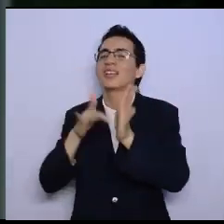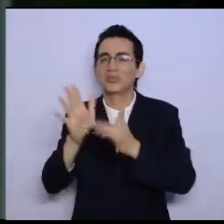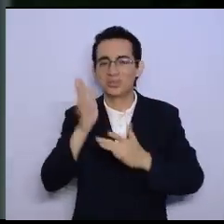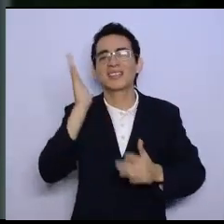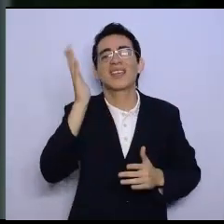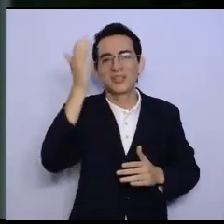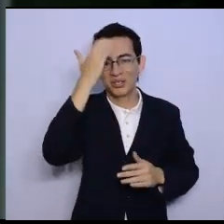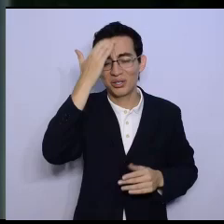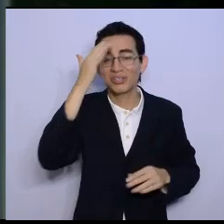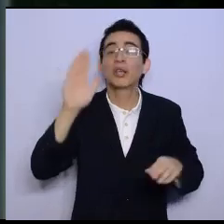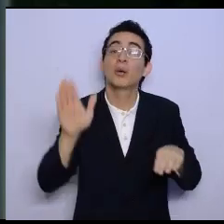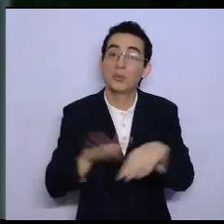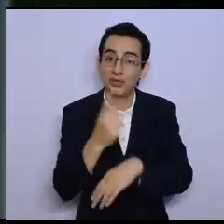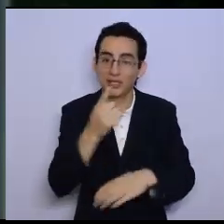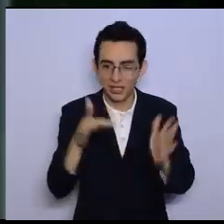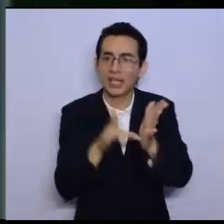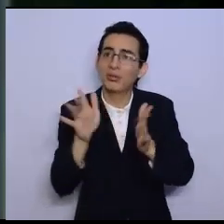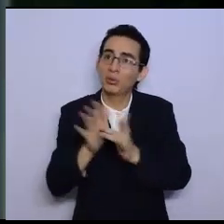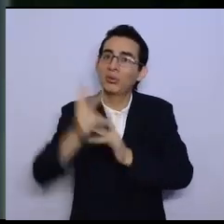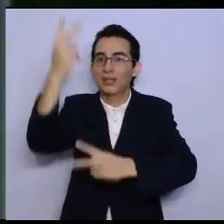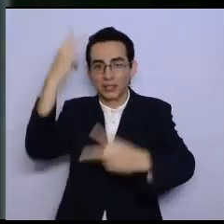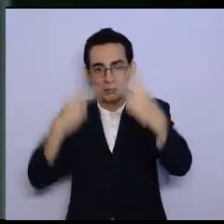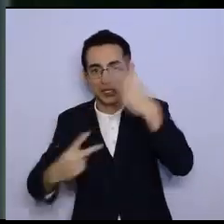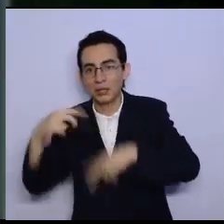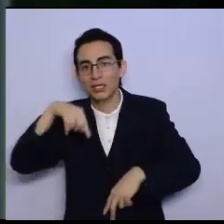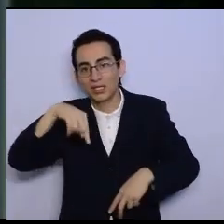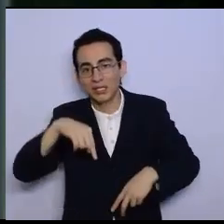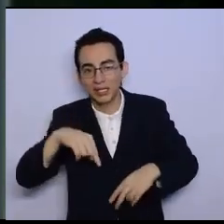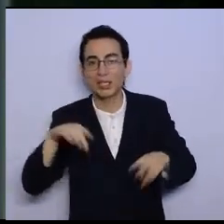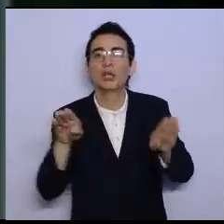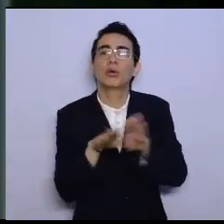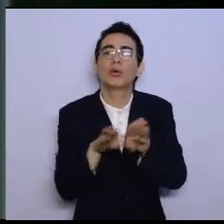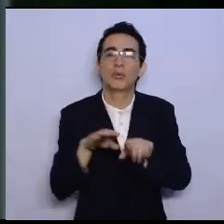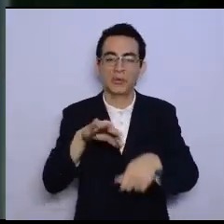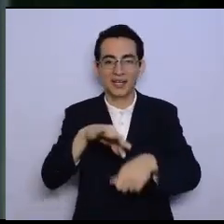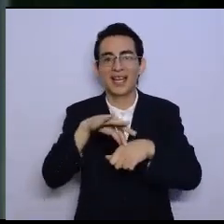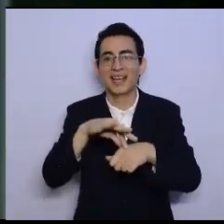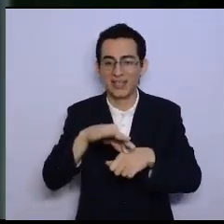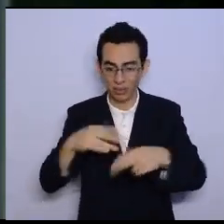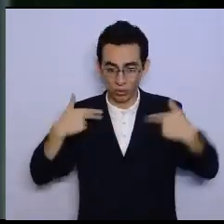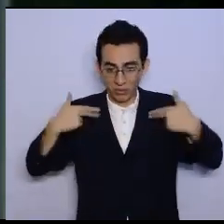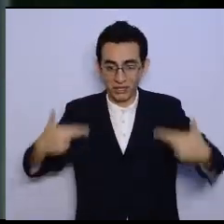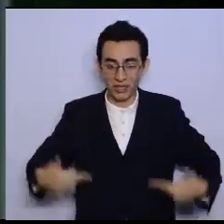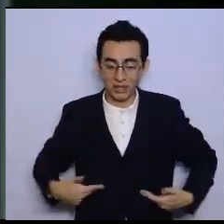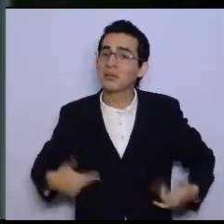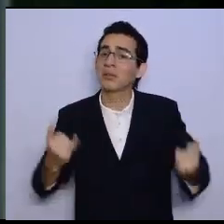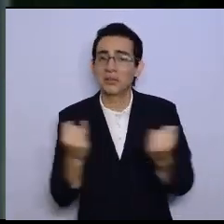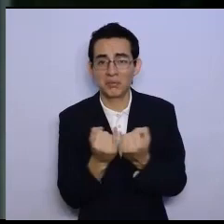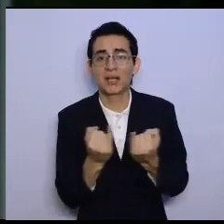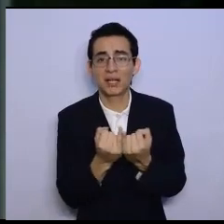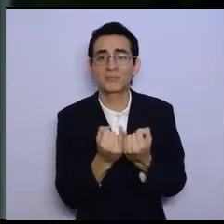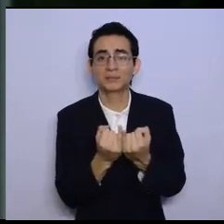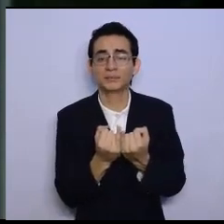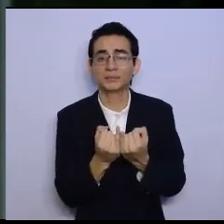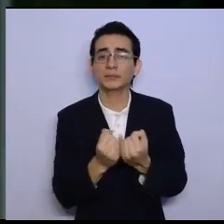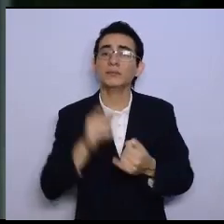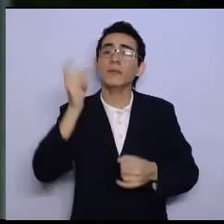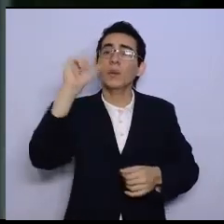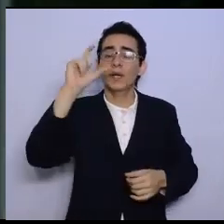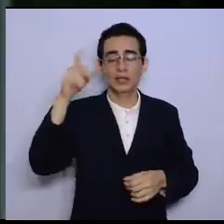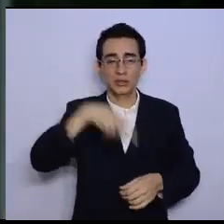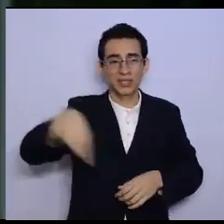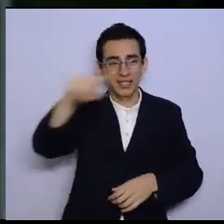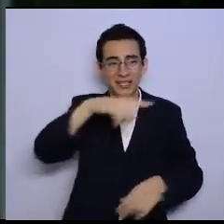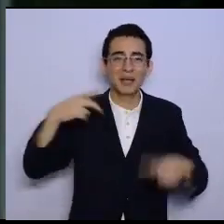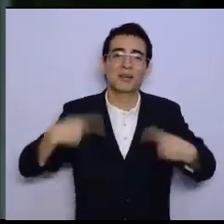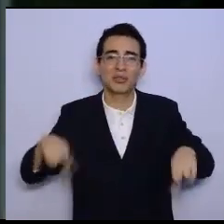tomó carne, un cuerpo como el nuestro. En ese momento en la cruz, el peso del pecado